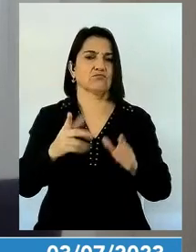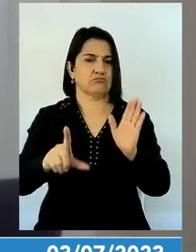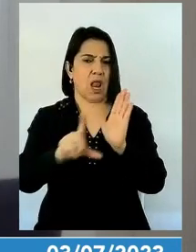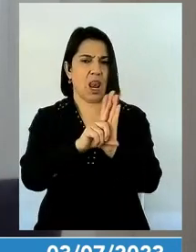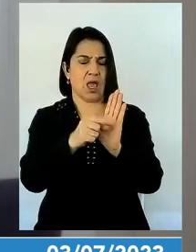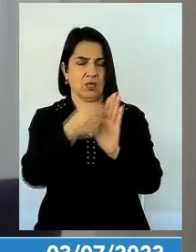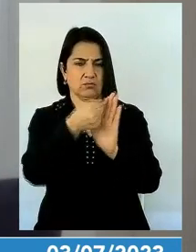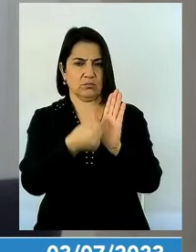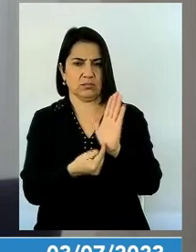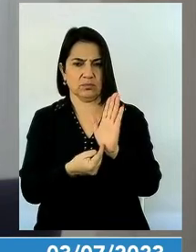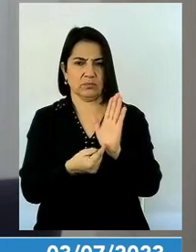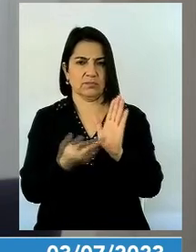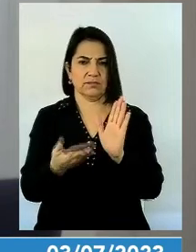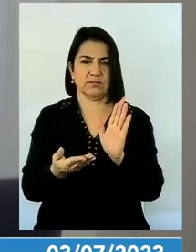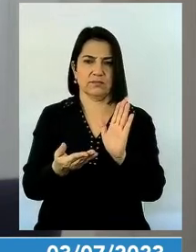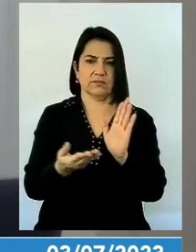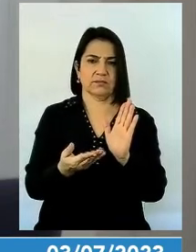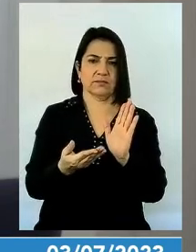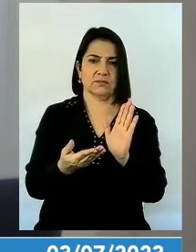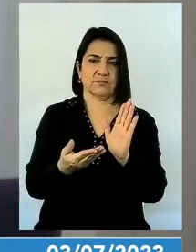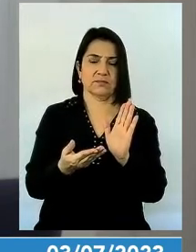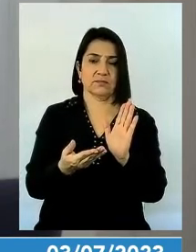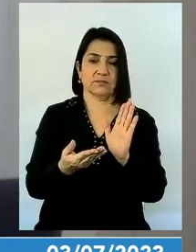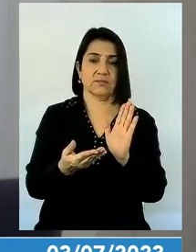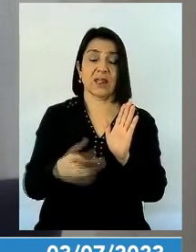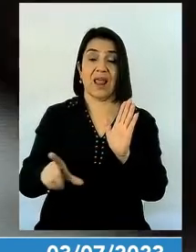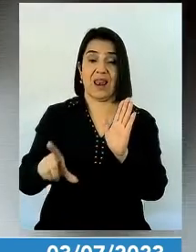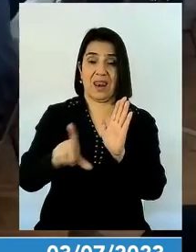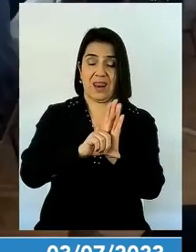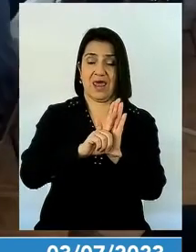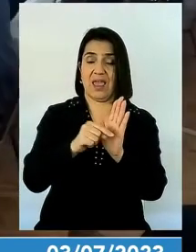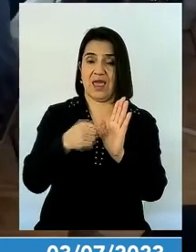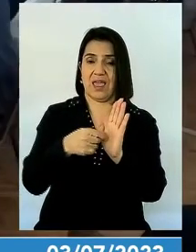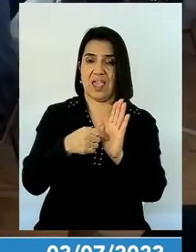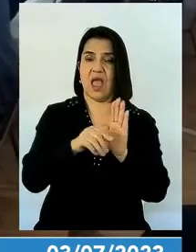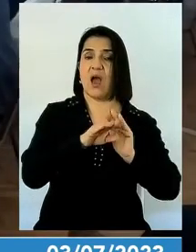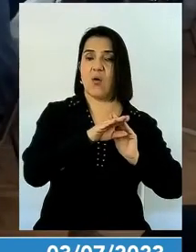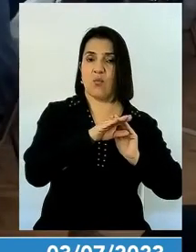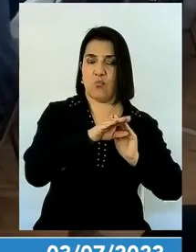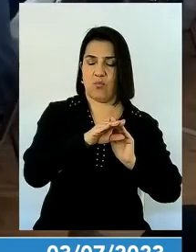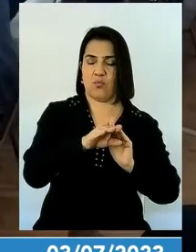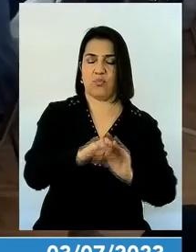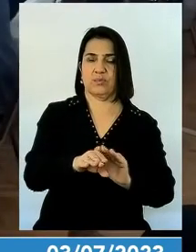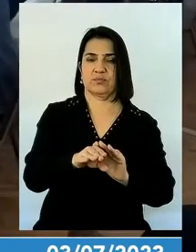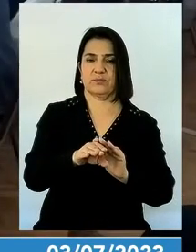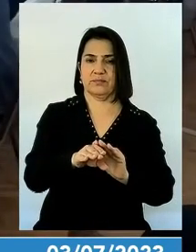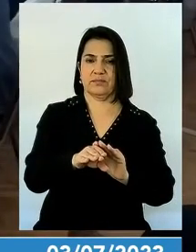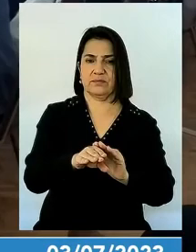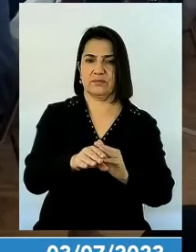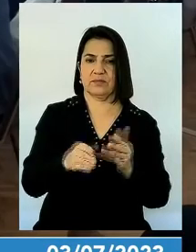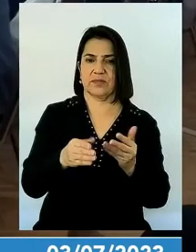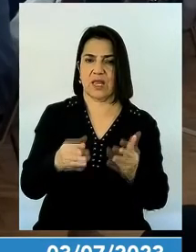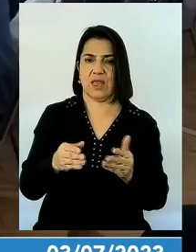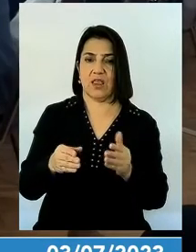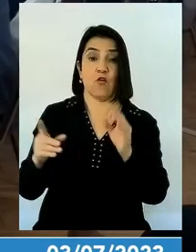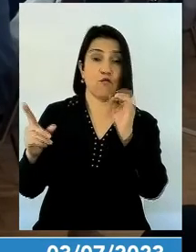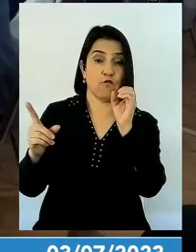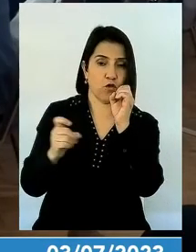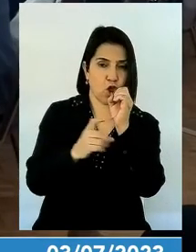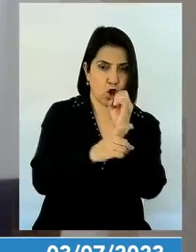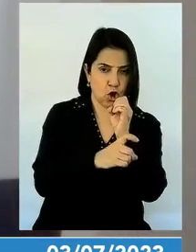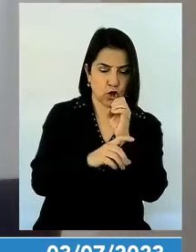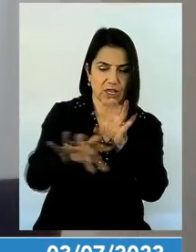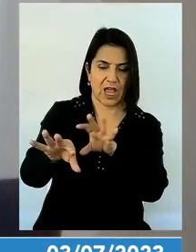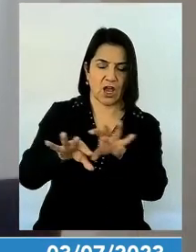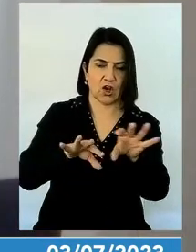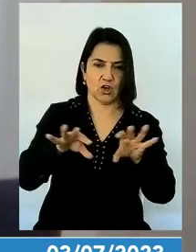declararse la legislación, declarar en favor del componente fundamentalmente biológico de los ecosistemas en